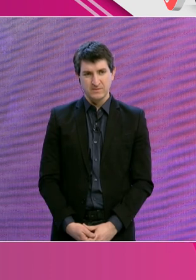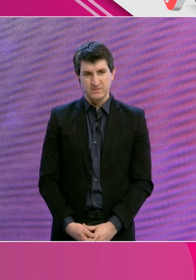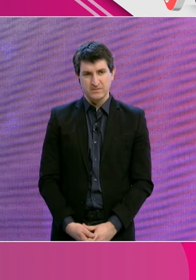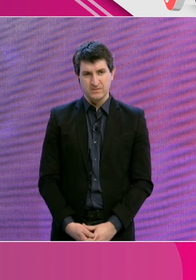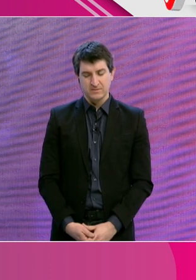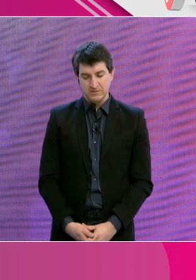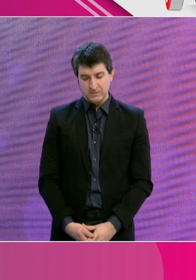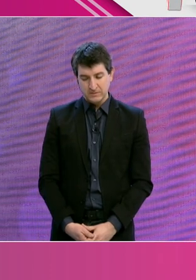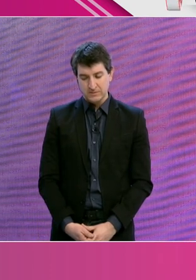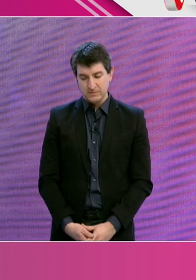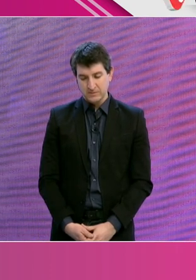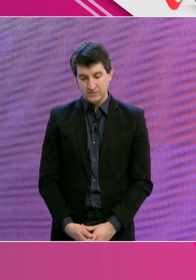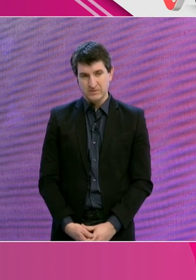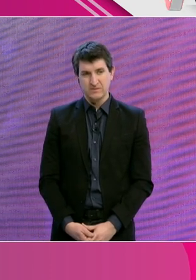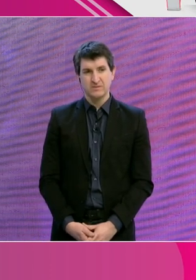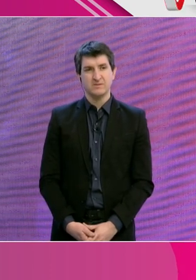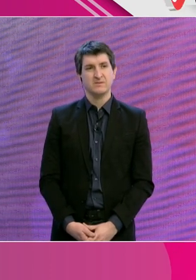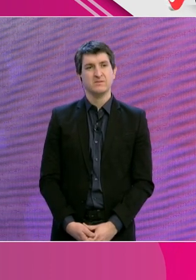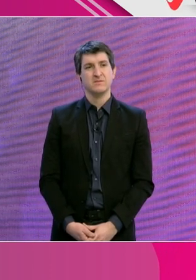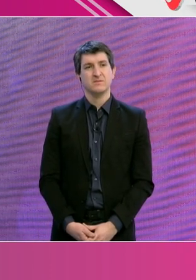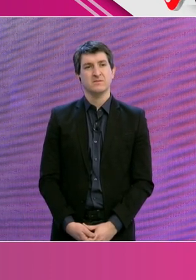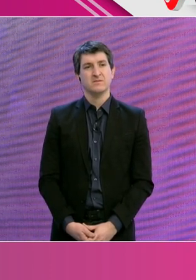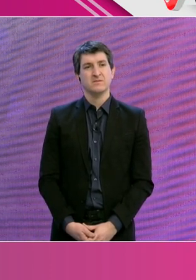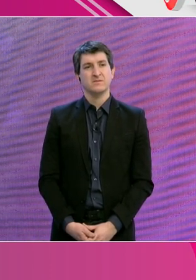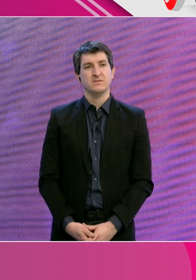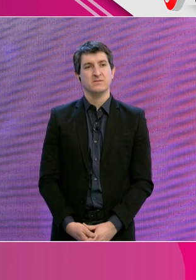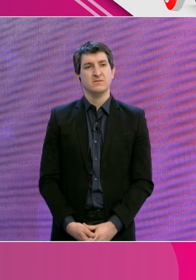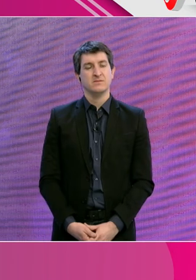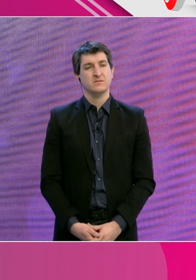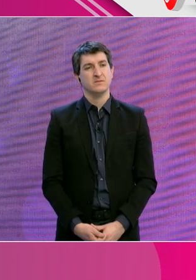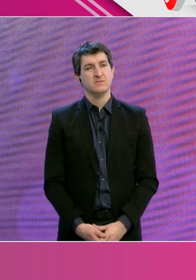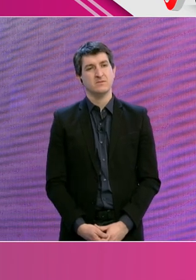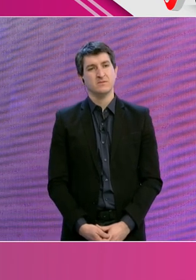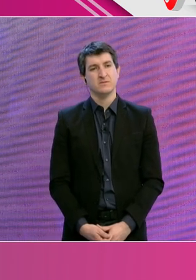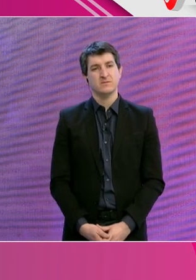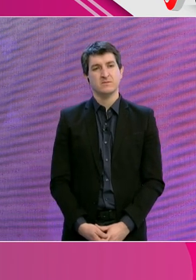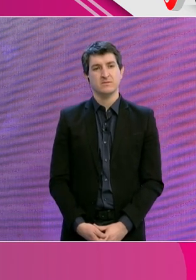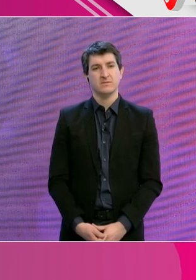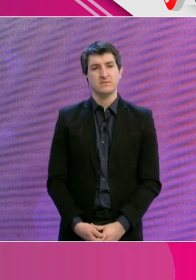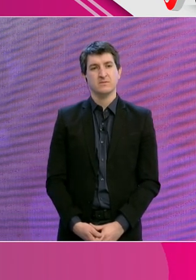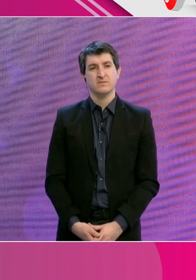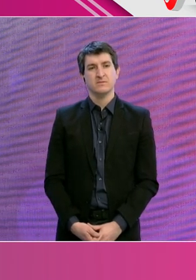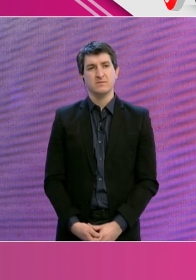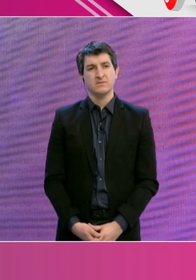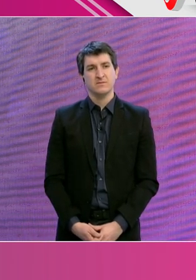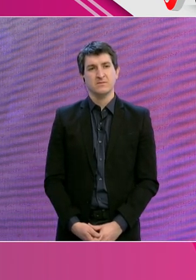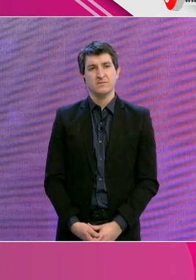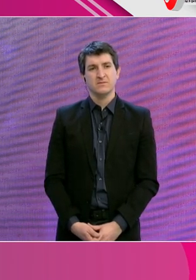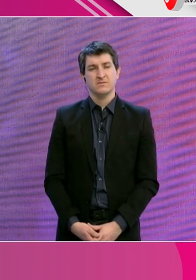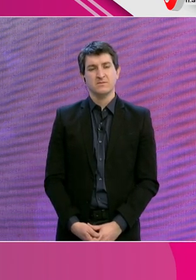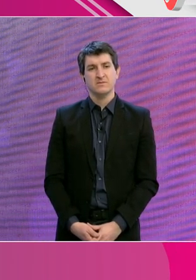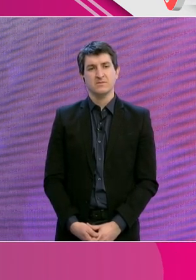oficialismo tiene mayoría, y esto también hay que decirlo, pero bueno, no tenemos el acompañamiento de la oposición en este proyecto en